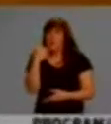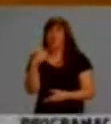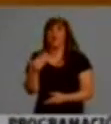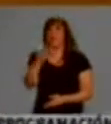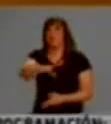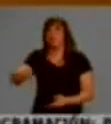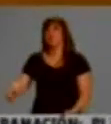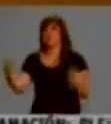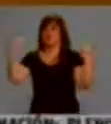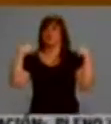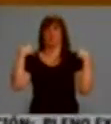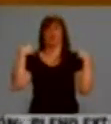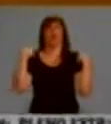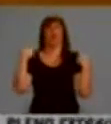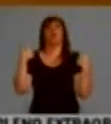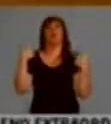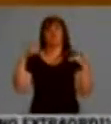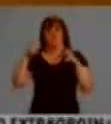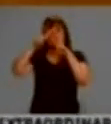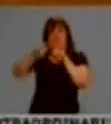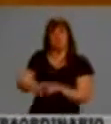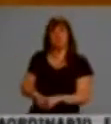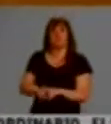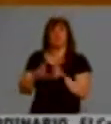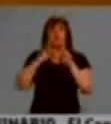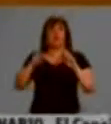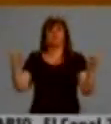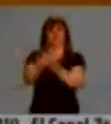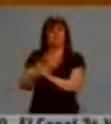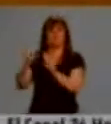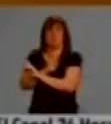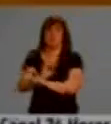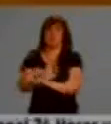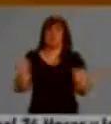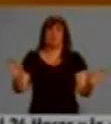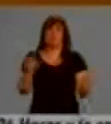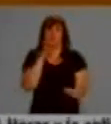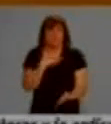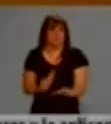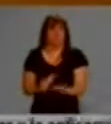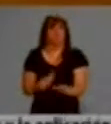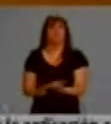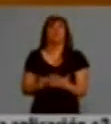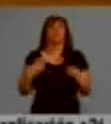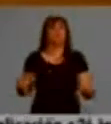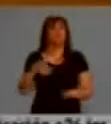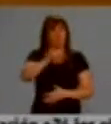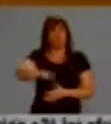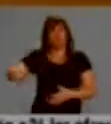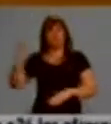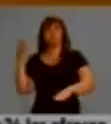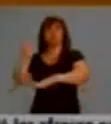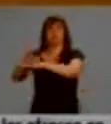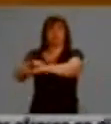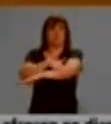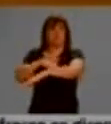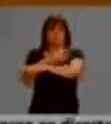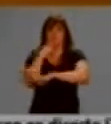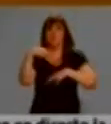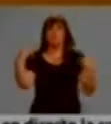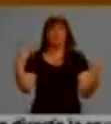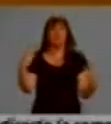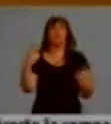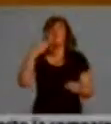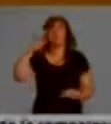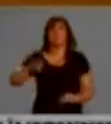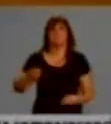de los responsables de la investigación del caso. Y la mejor prueba de ello es que las personas que representan al Ministerio Público son